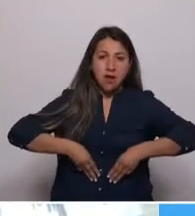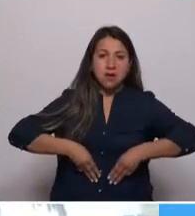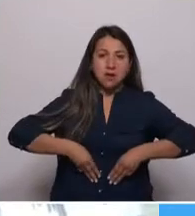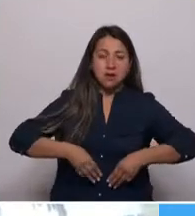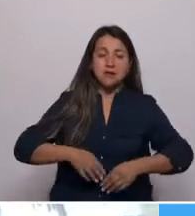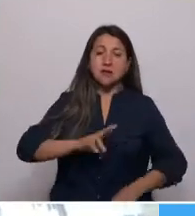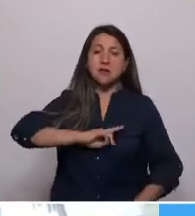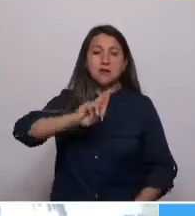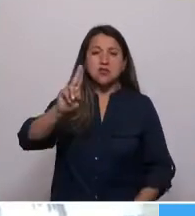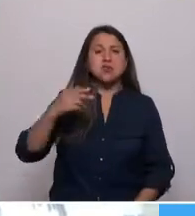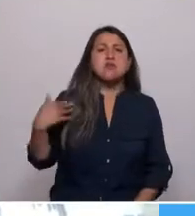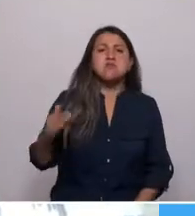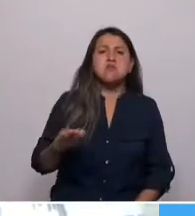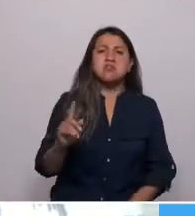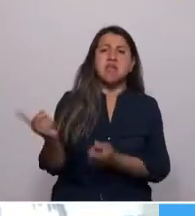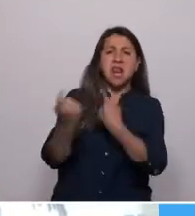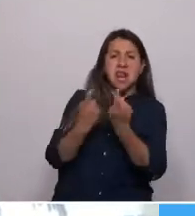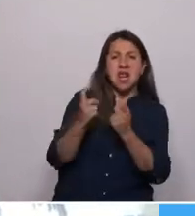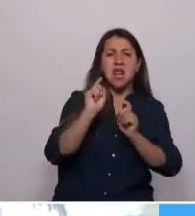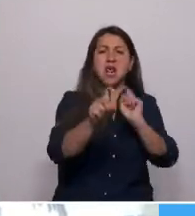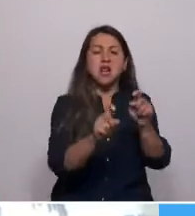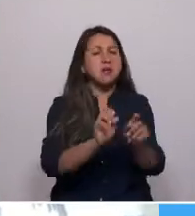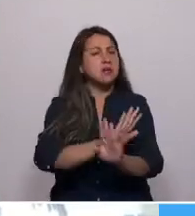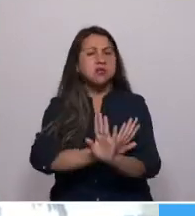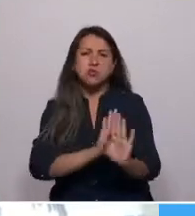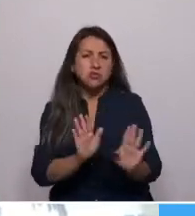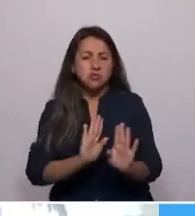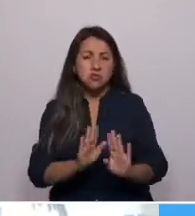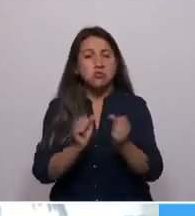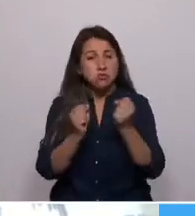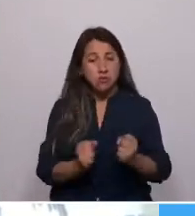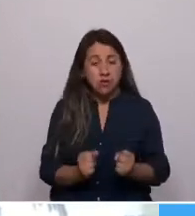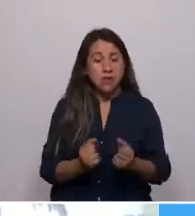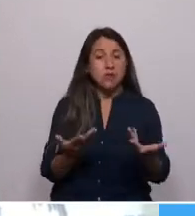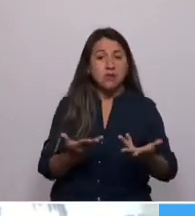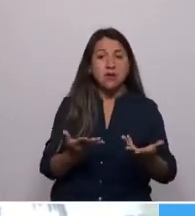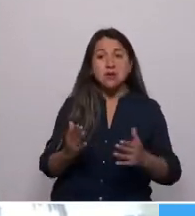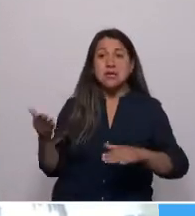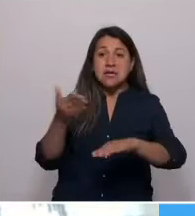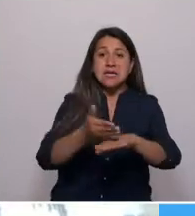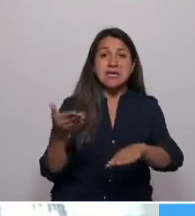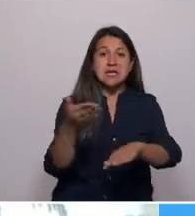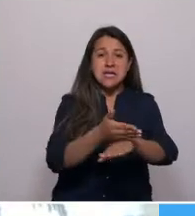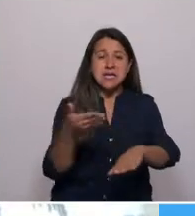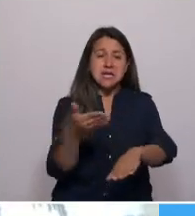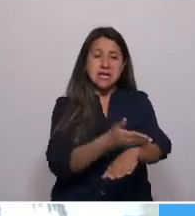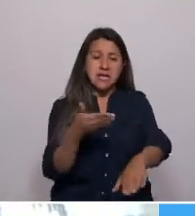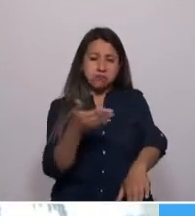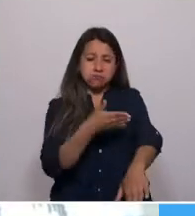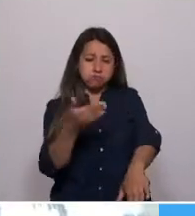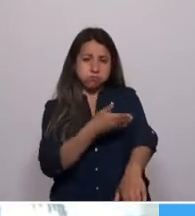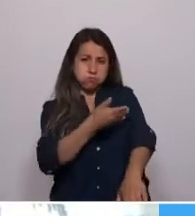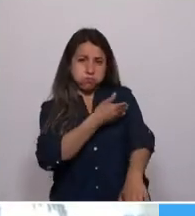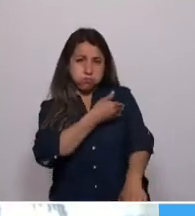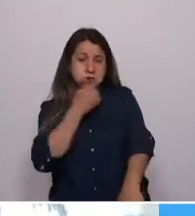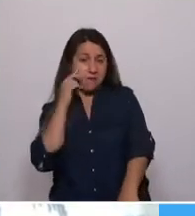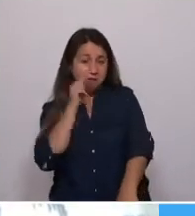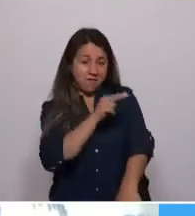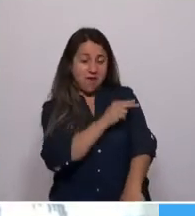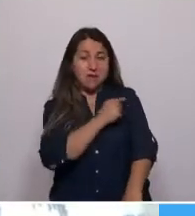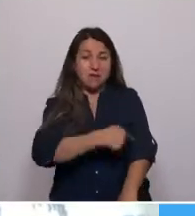sin ser atacados por ello en donde podamos visitar distintos lugares dentro de nuestro maravilloso